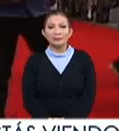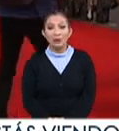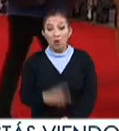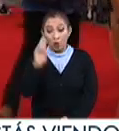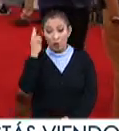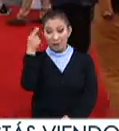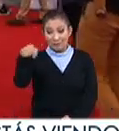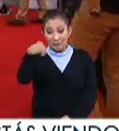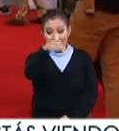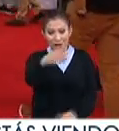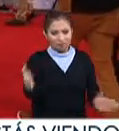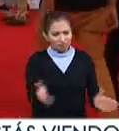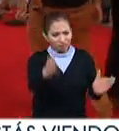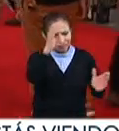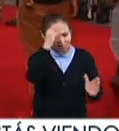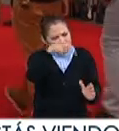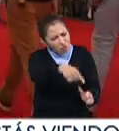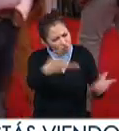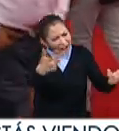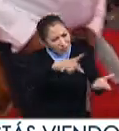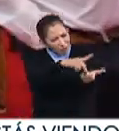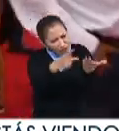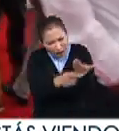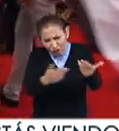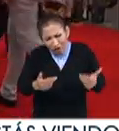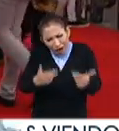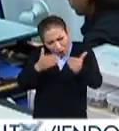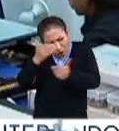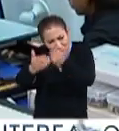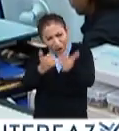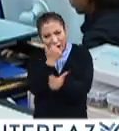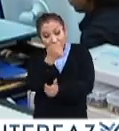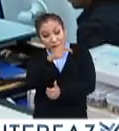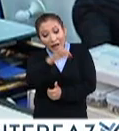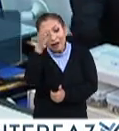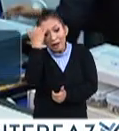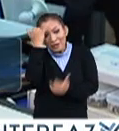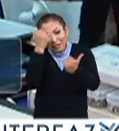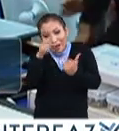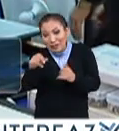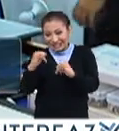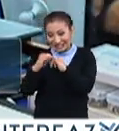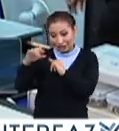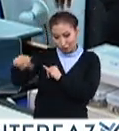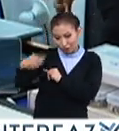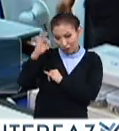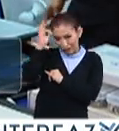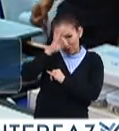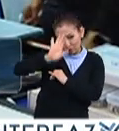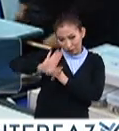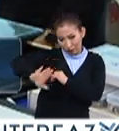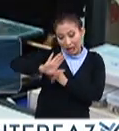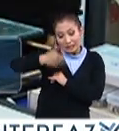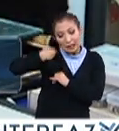Las universidades impulsan la cultura del emprendimiento en sus estudiantes. La filosofía de muchas instituciones